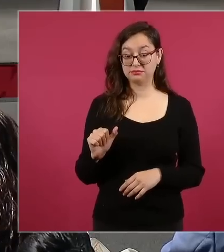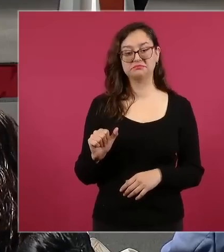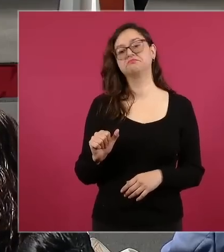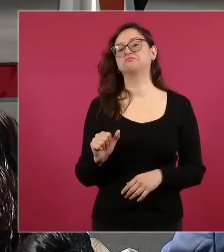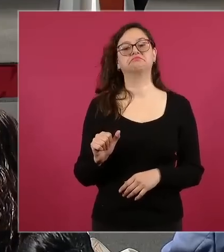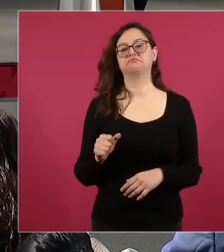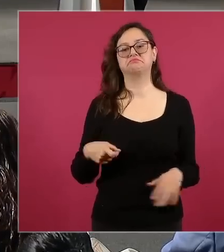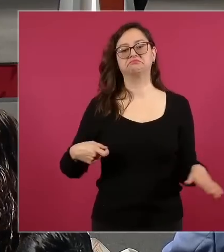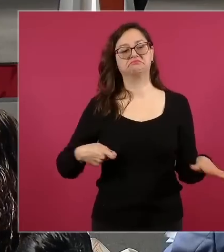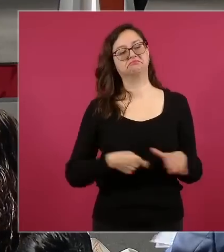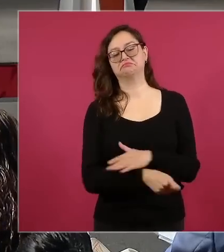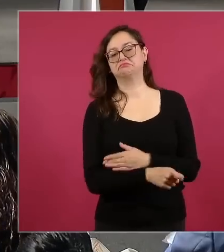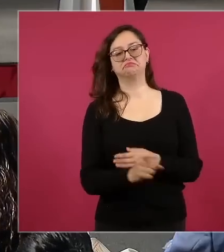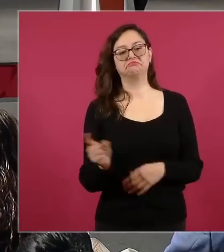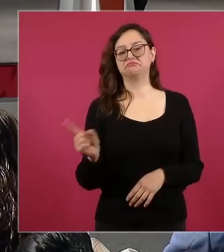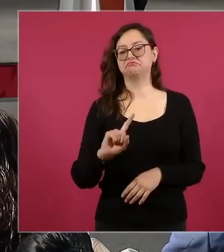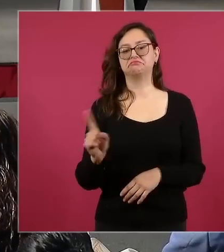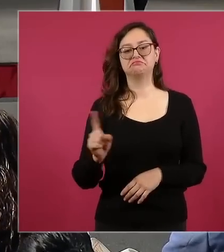tranza,